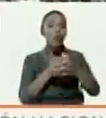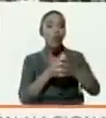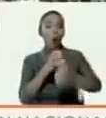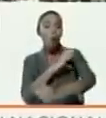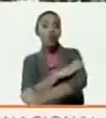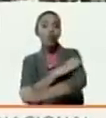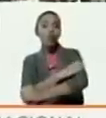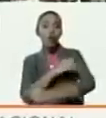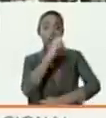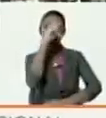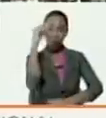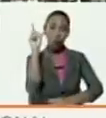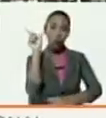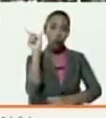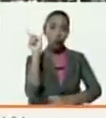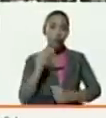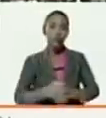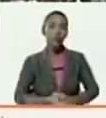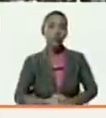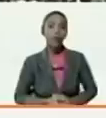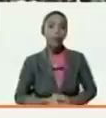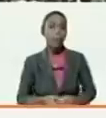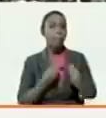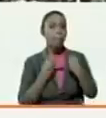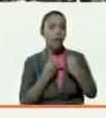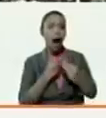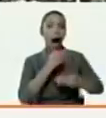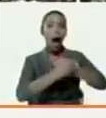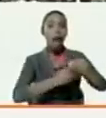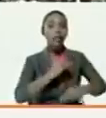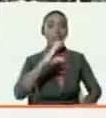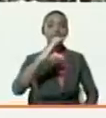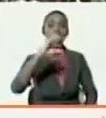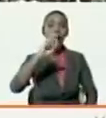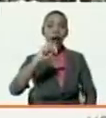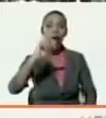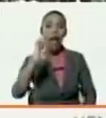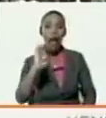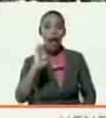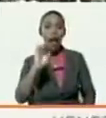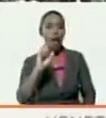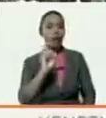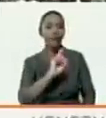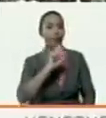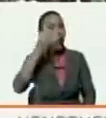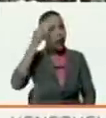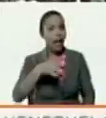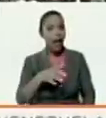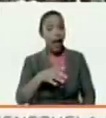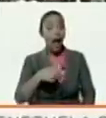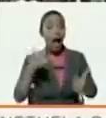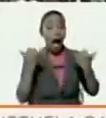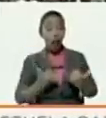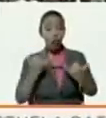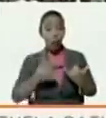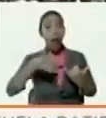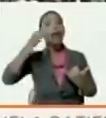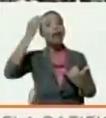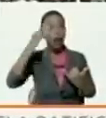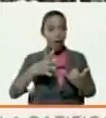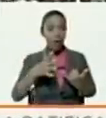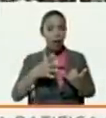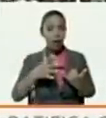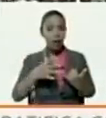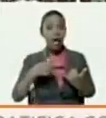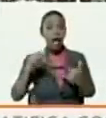del Partido Socialista Unido de Venezuela para conformar un CNE no creíble, porque el actual es creíble? No, el de